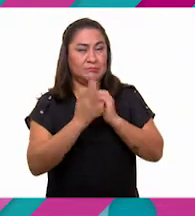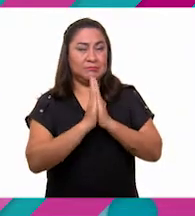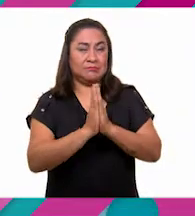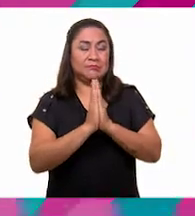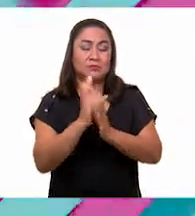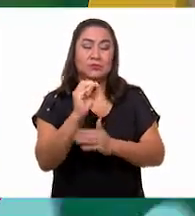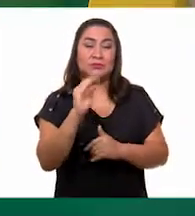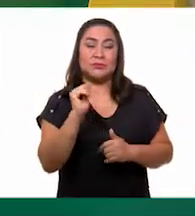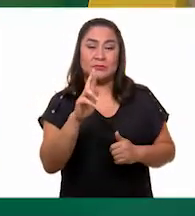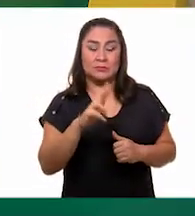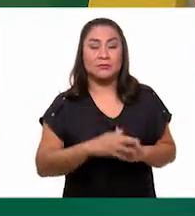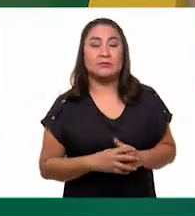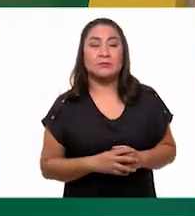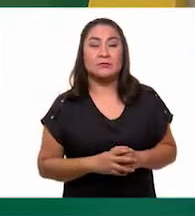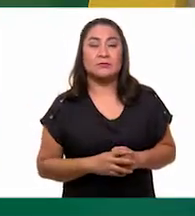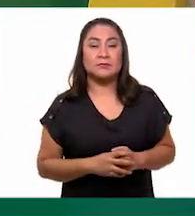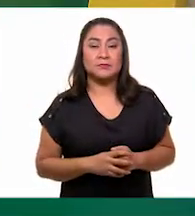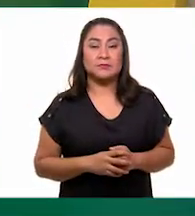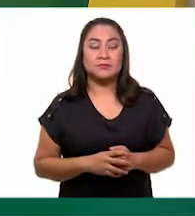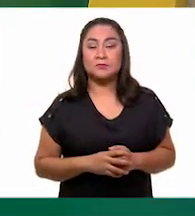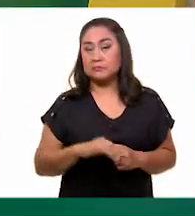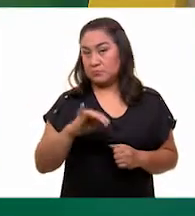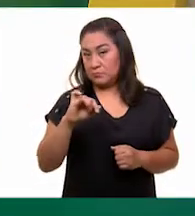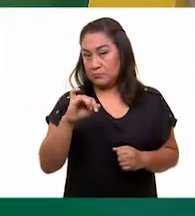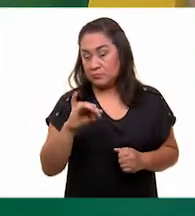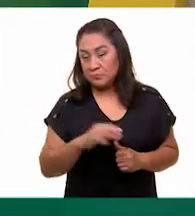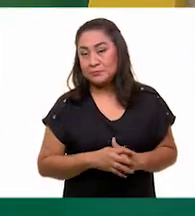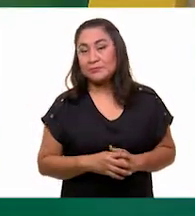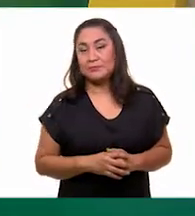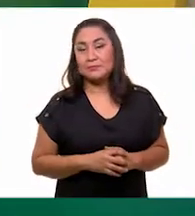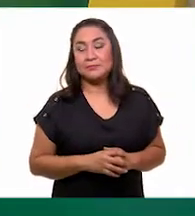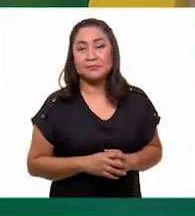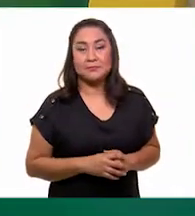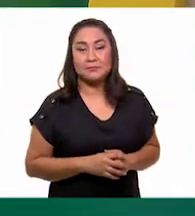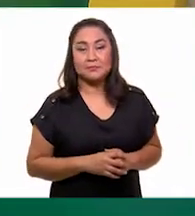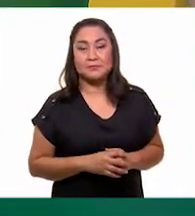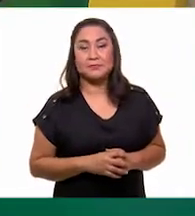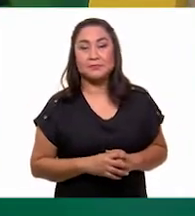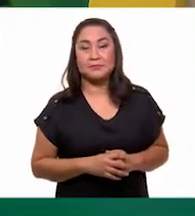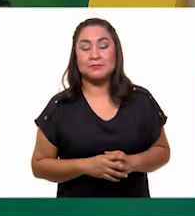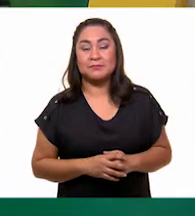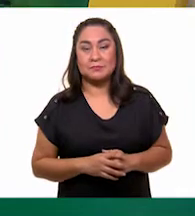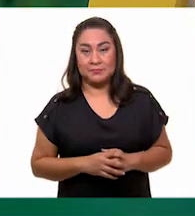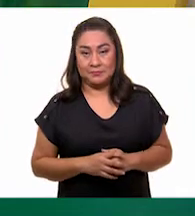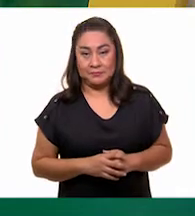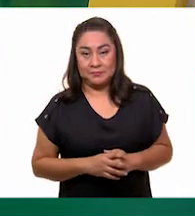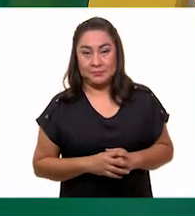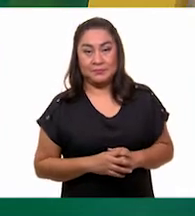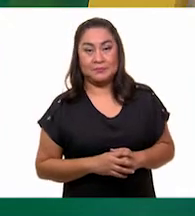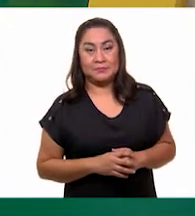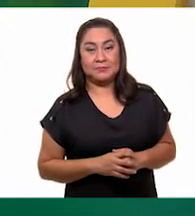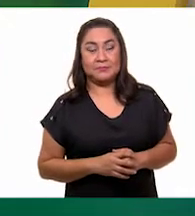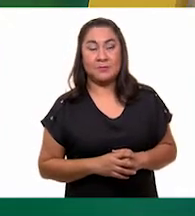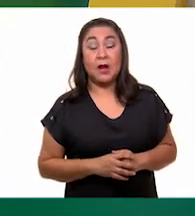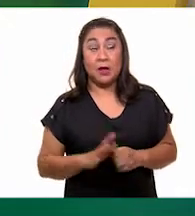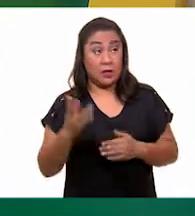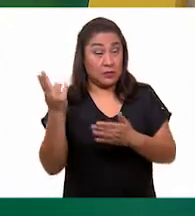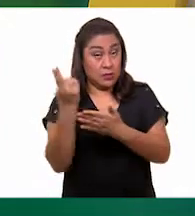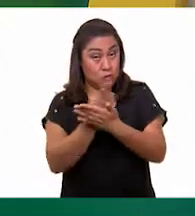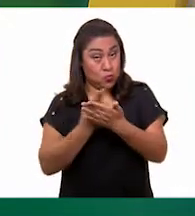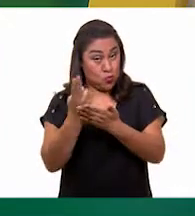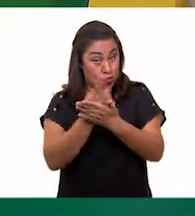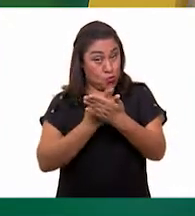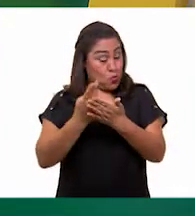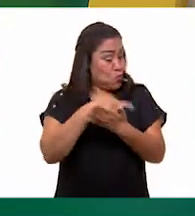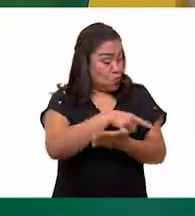Con mucho gusto. Entonces, ¿me paso del otro lado? Pasas del otro lado a dibujar los recipientes, por favor. Ah, voy a dibujar los